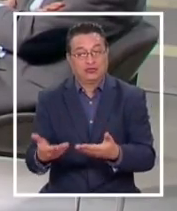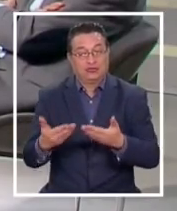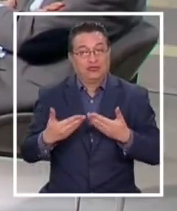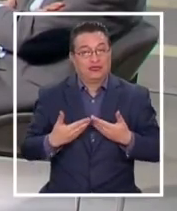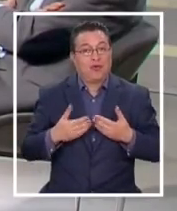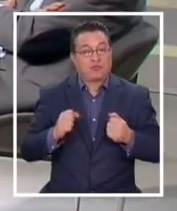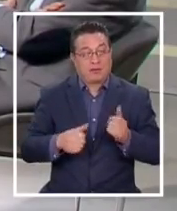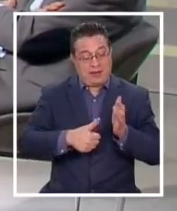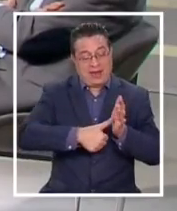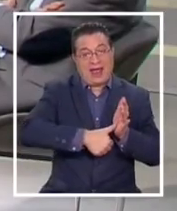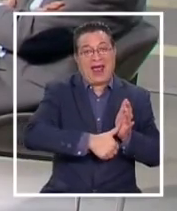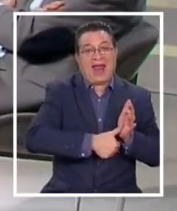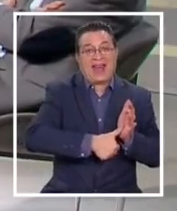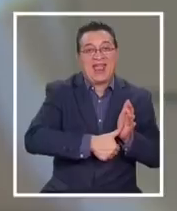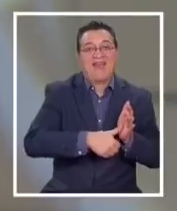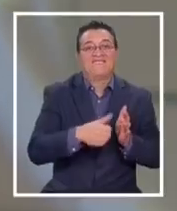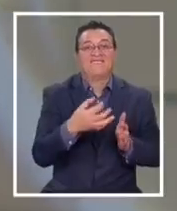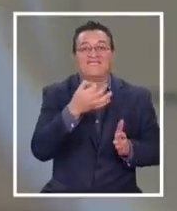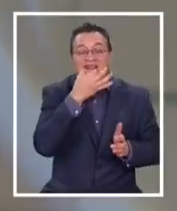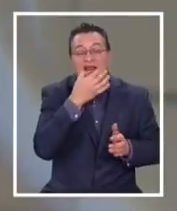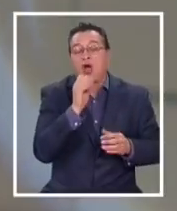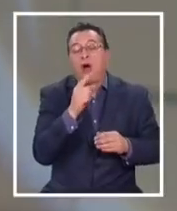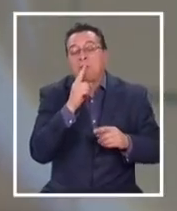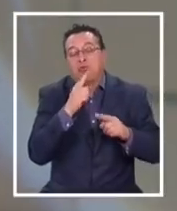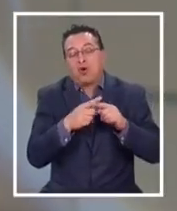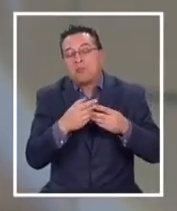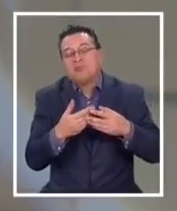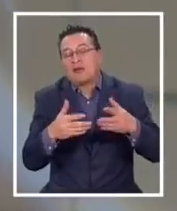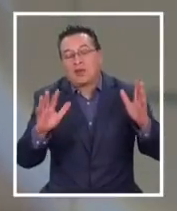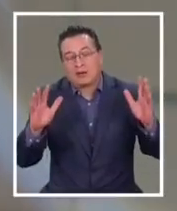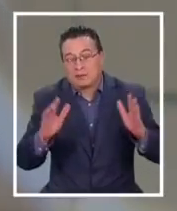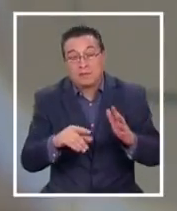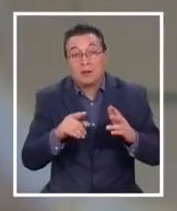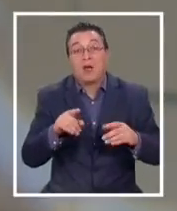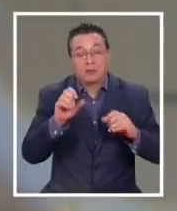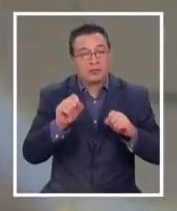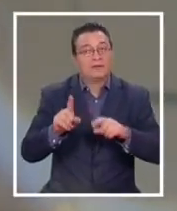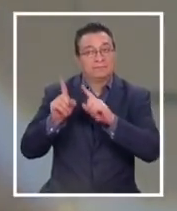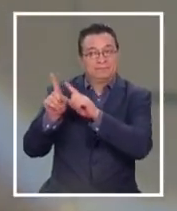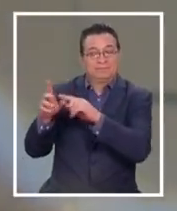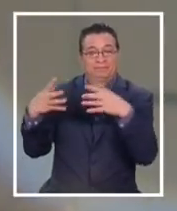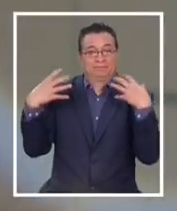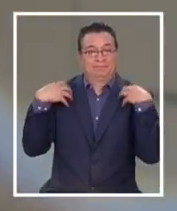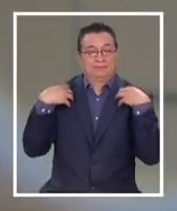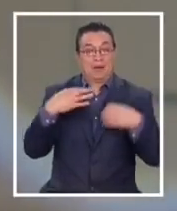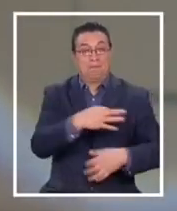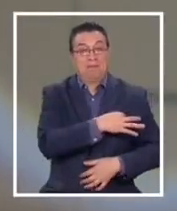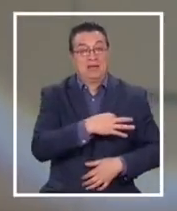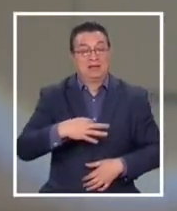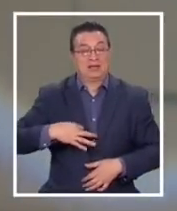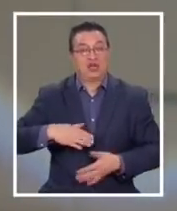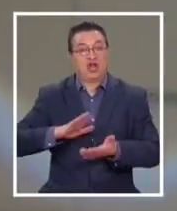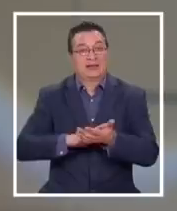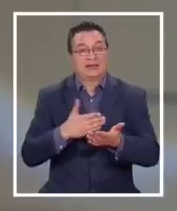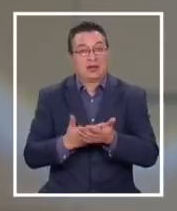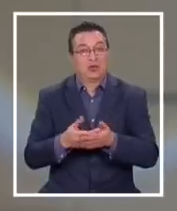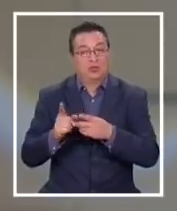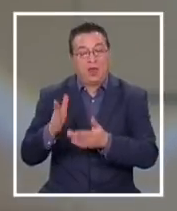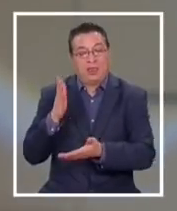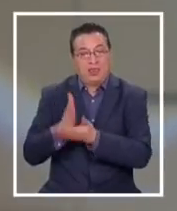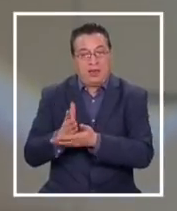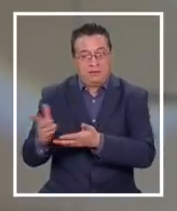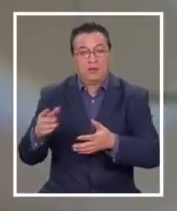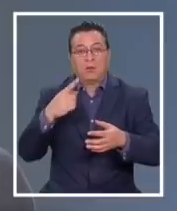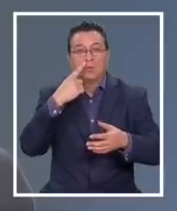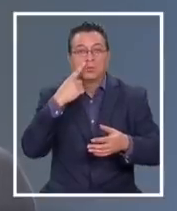tener un carné verde o como quieran llamarlo. Ahora, eso sé que lo está revisando el Ministerio de Salud y lo está haciendo de la forma que corresponde,